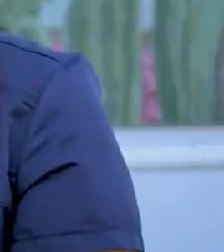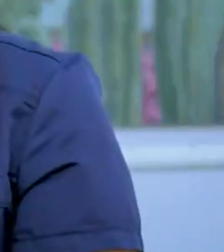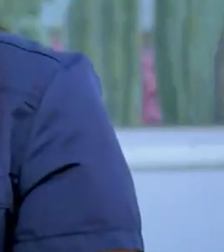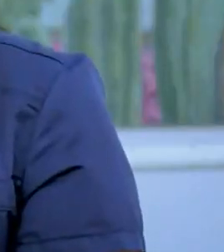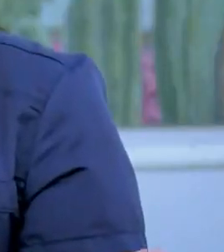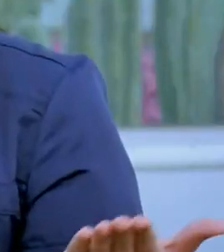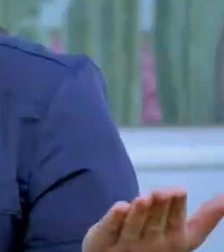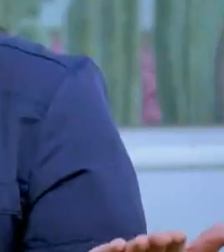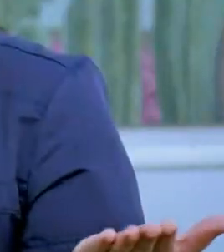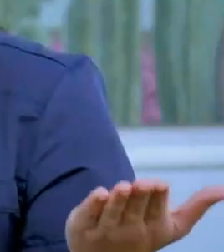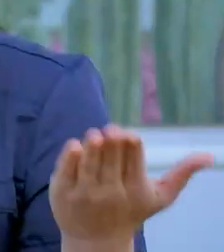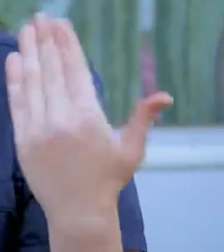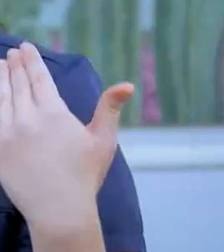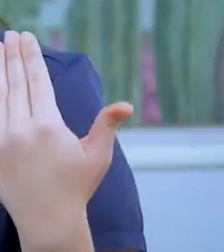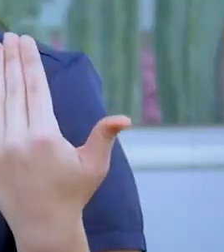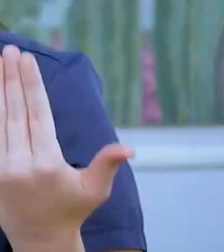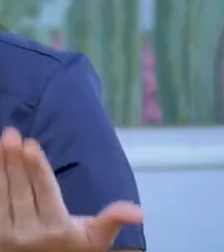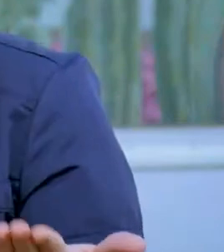normalizar?